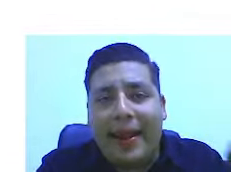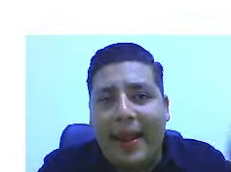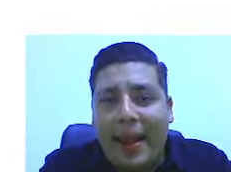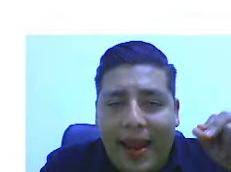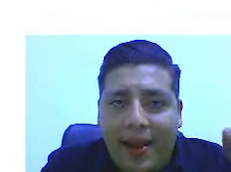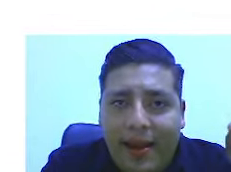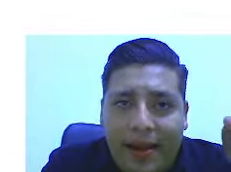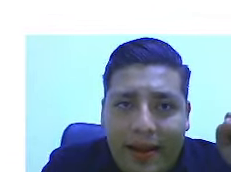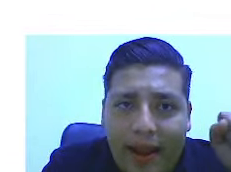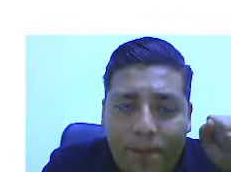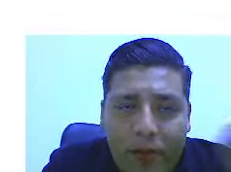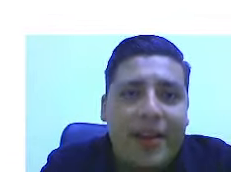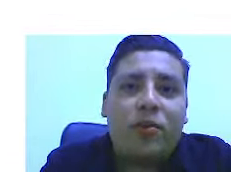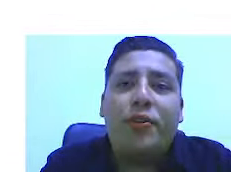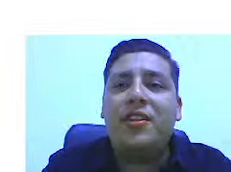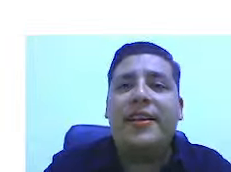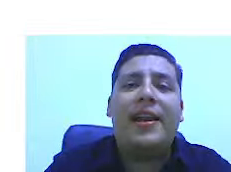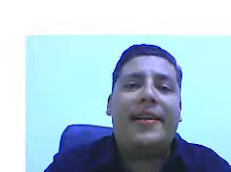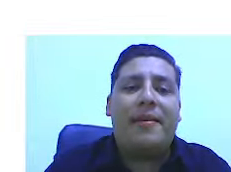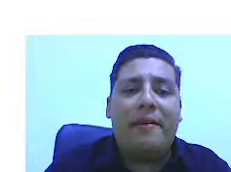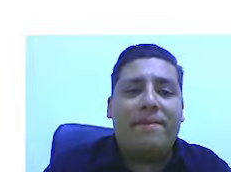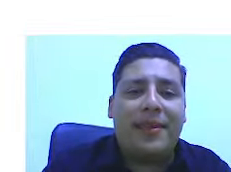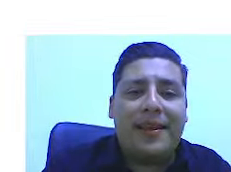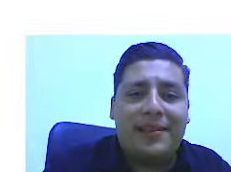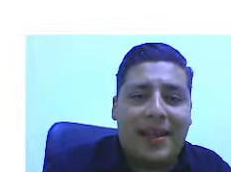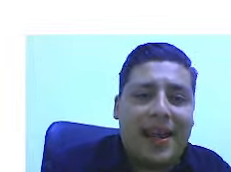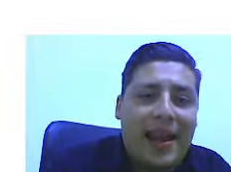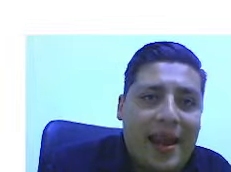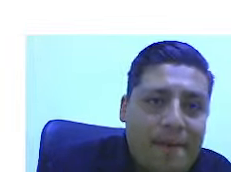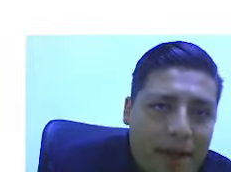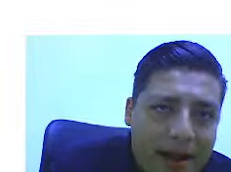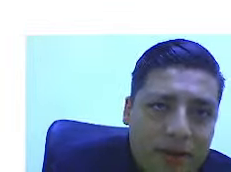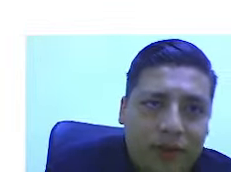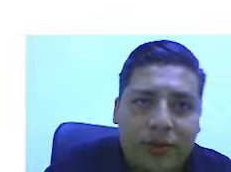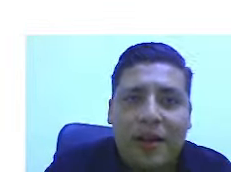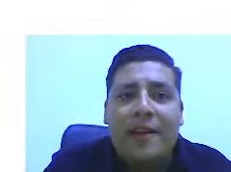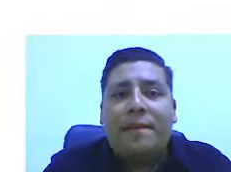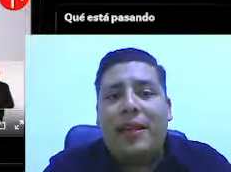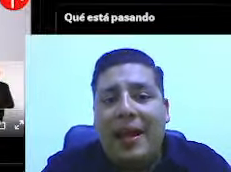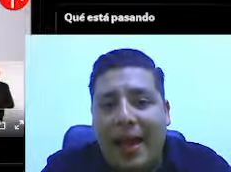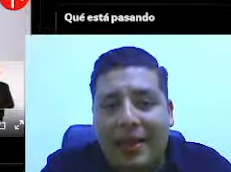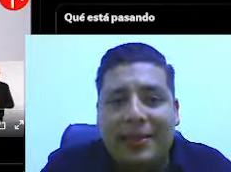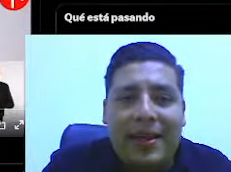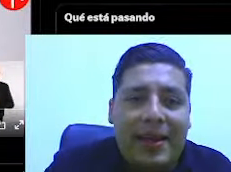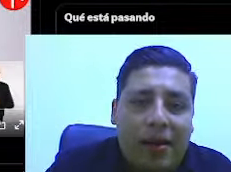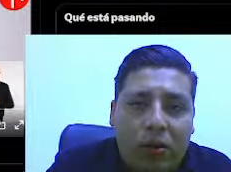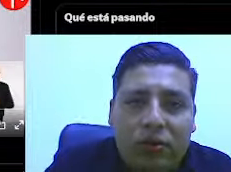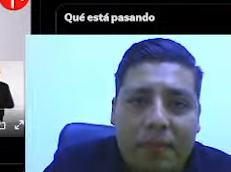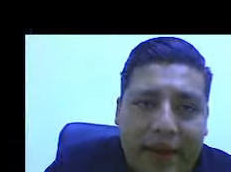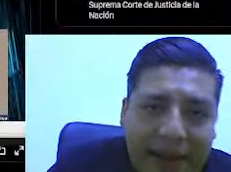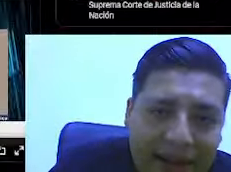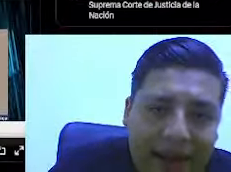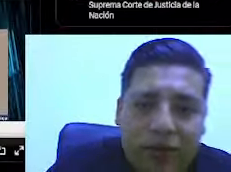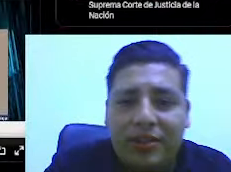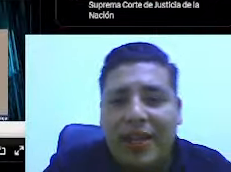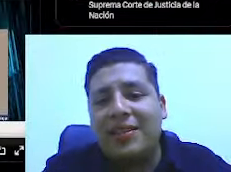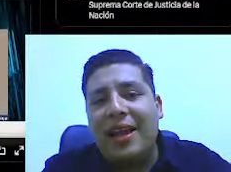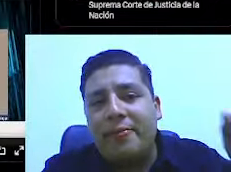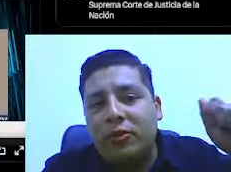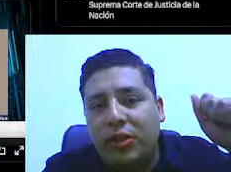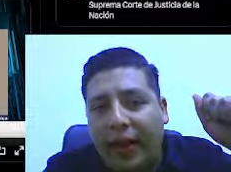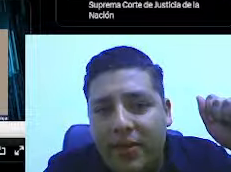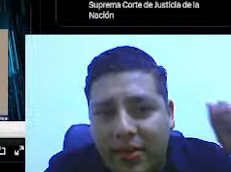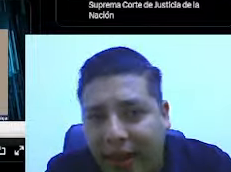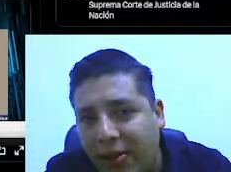para que el Poder Judicial realmente esté en manos de las y los mexicanos.